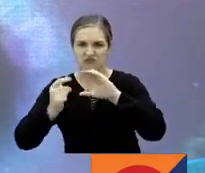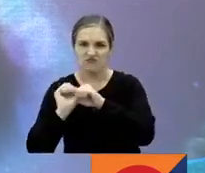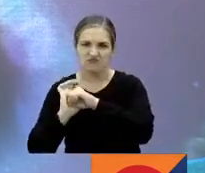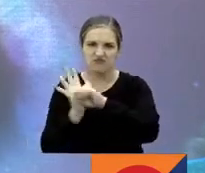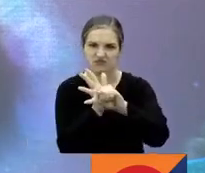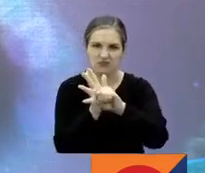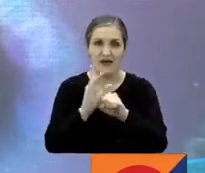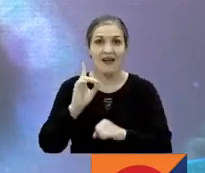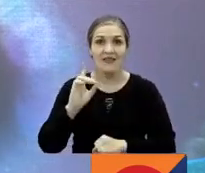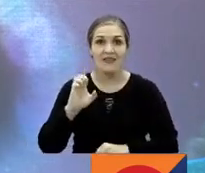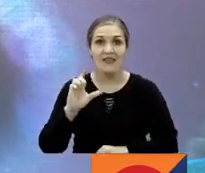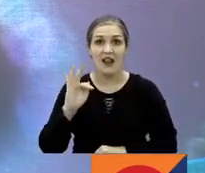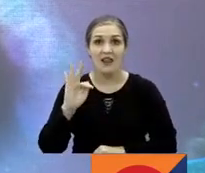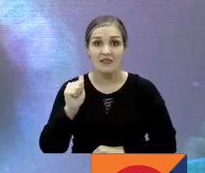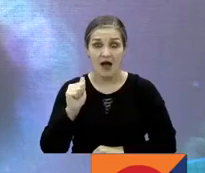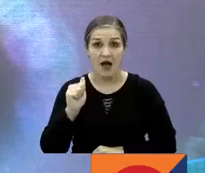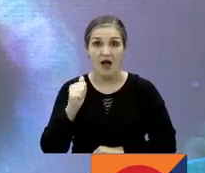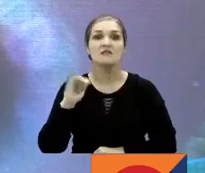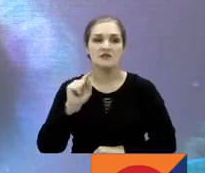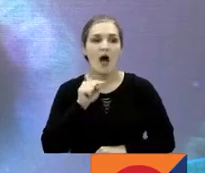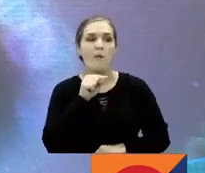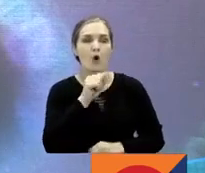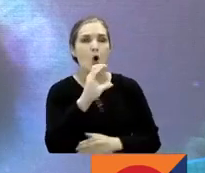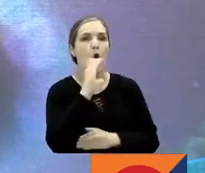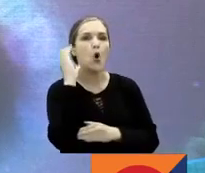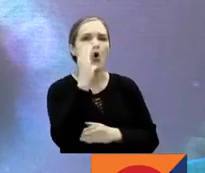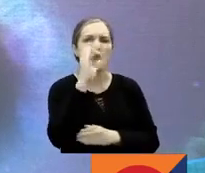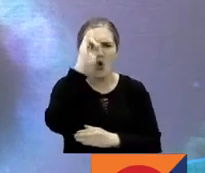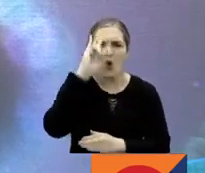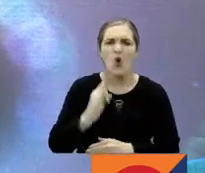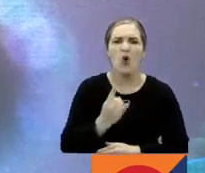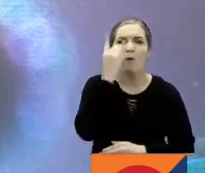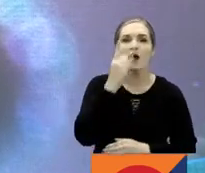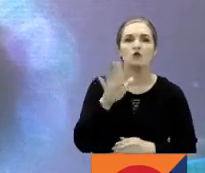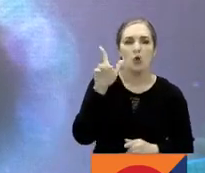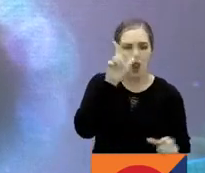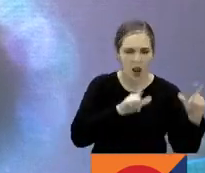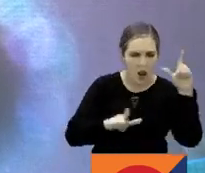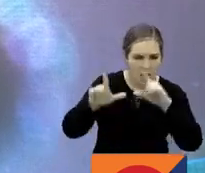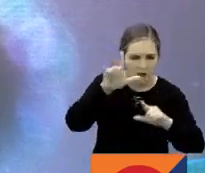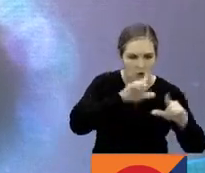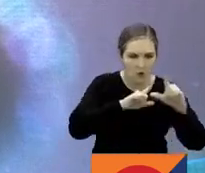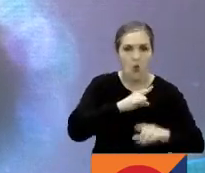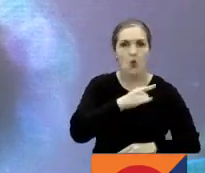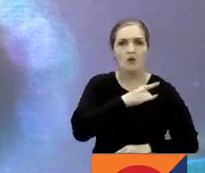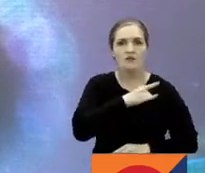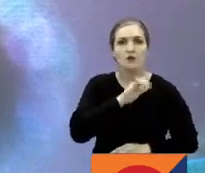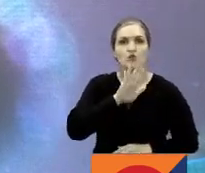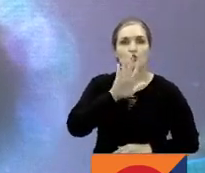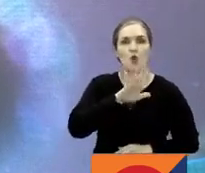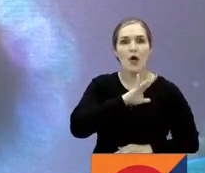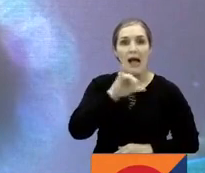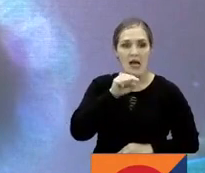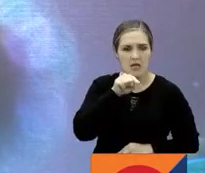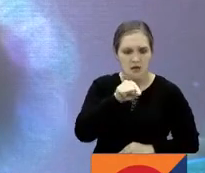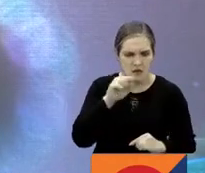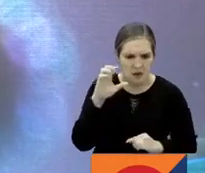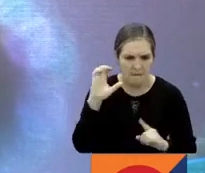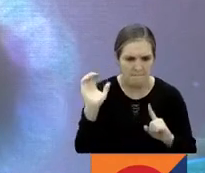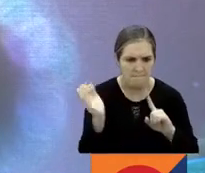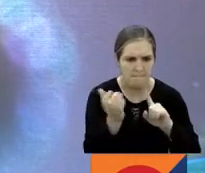en el país. La detección la hizo el Laboratorio de Biotecnología de la Universidad ICESI de Cali, uno de los 19 laboratorios de la red de